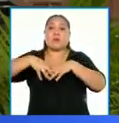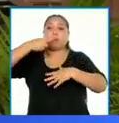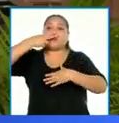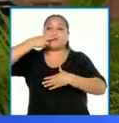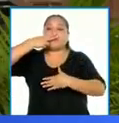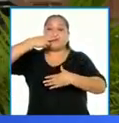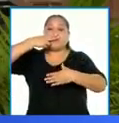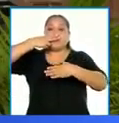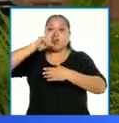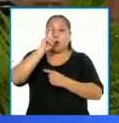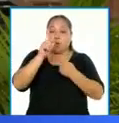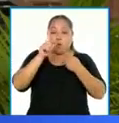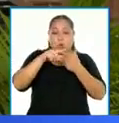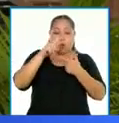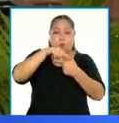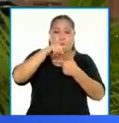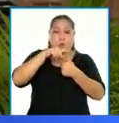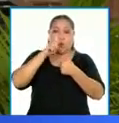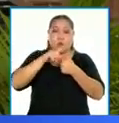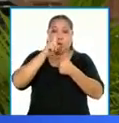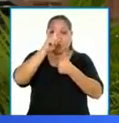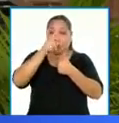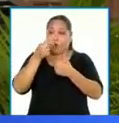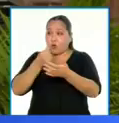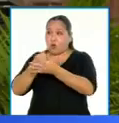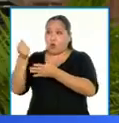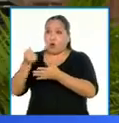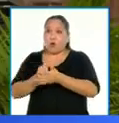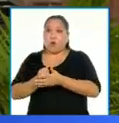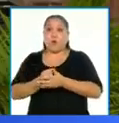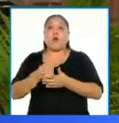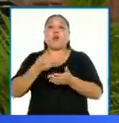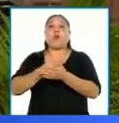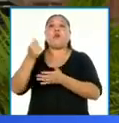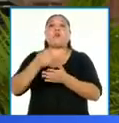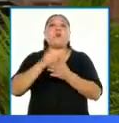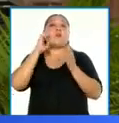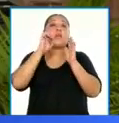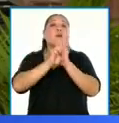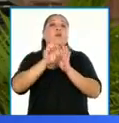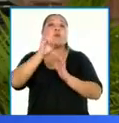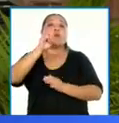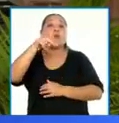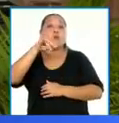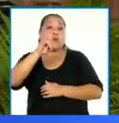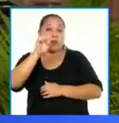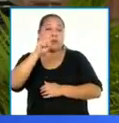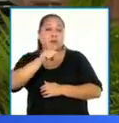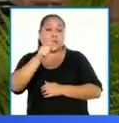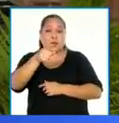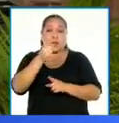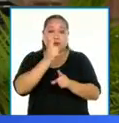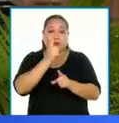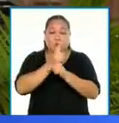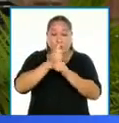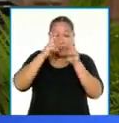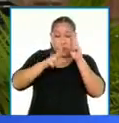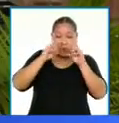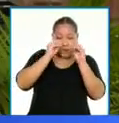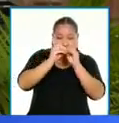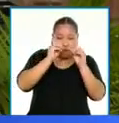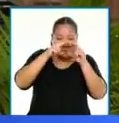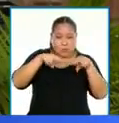la compra. Se preguntó antes, se me pasó a responder la compra, por ejemplo, de la UNI. Efectivamente, ahí estamos revisando eso,